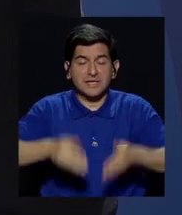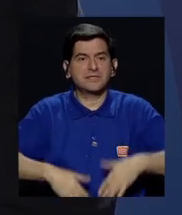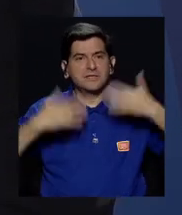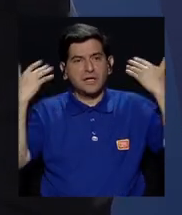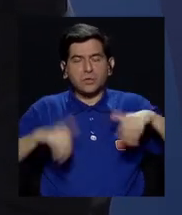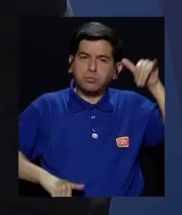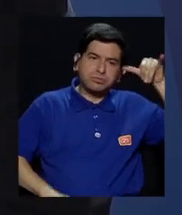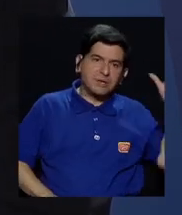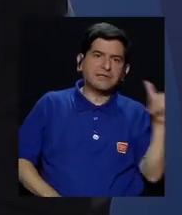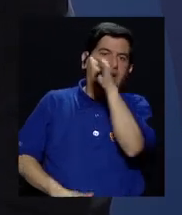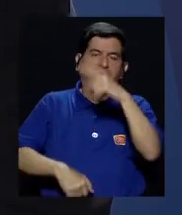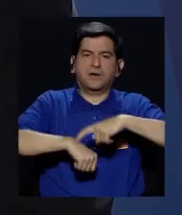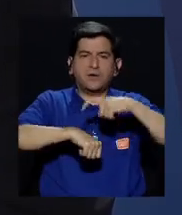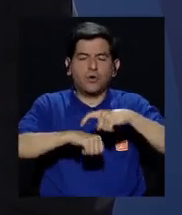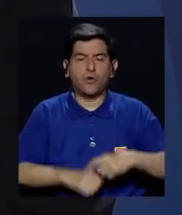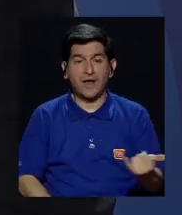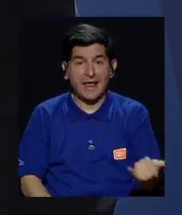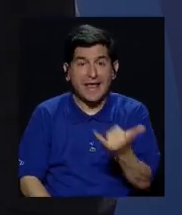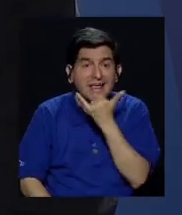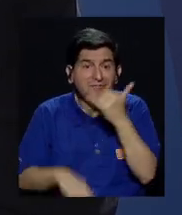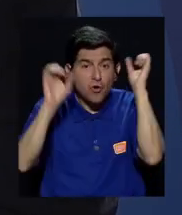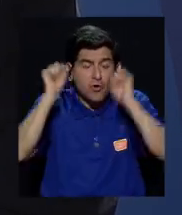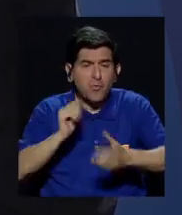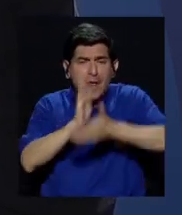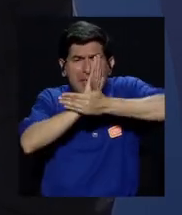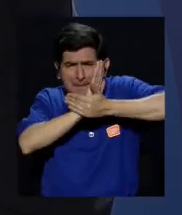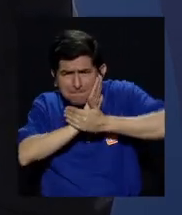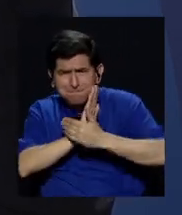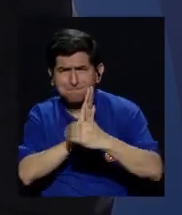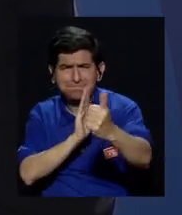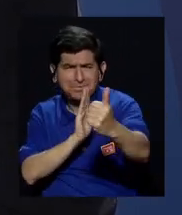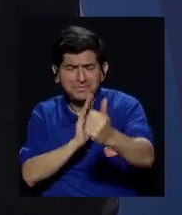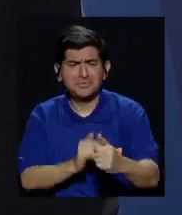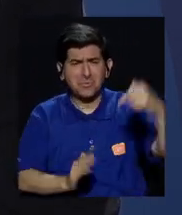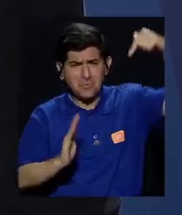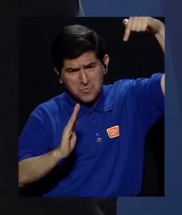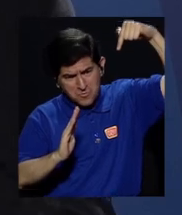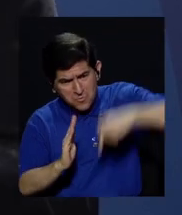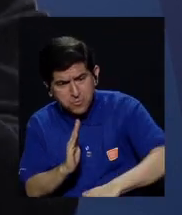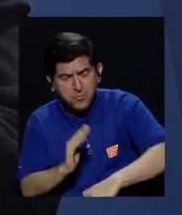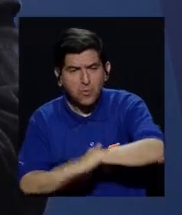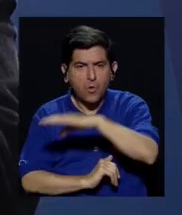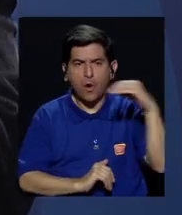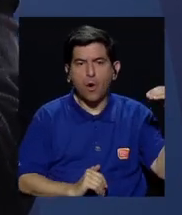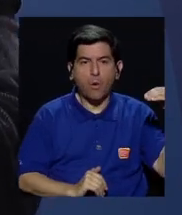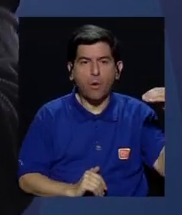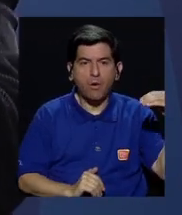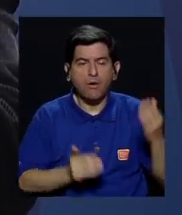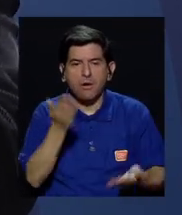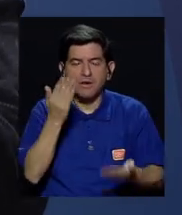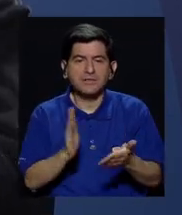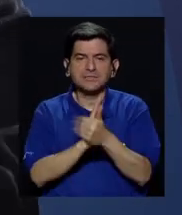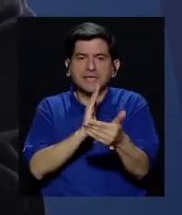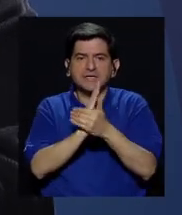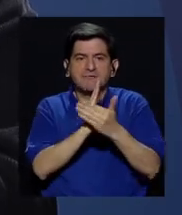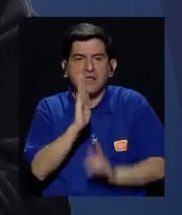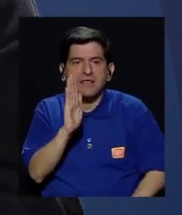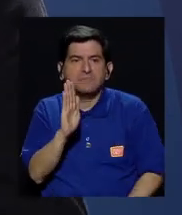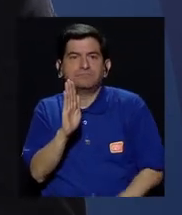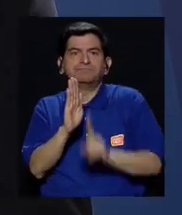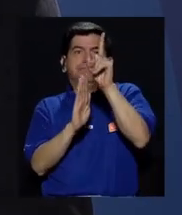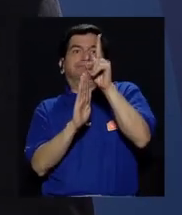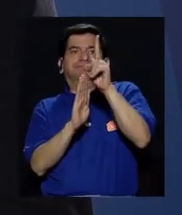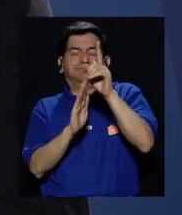es una eternidad porque el mayor error puede potencializar lo en una caída o la mayor la mayor virtud lo puede